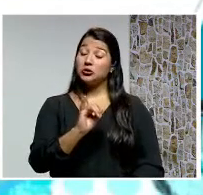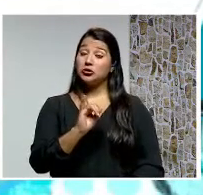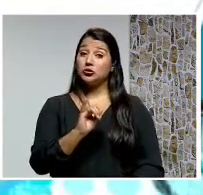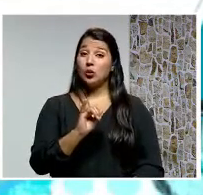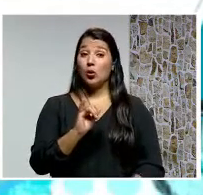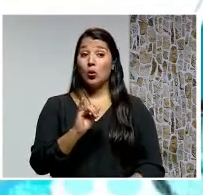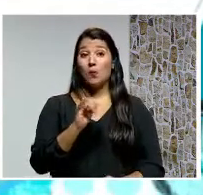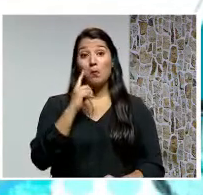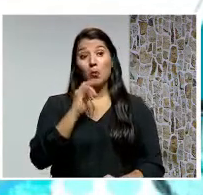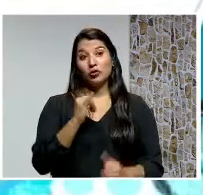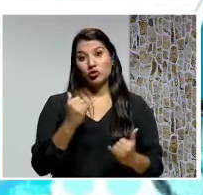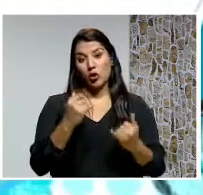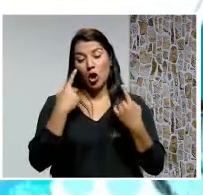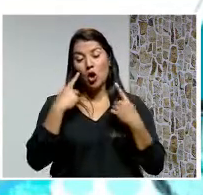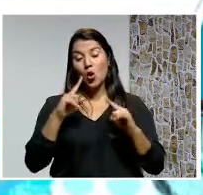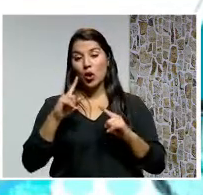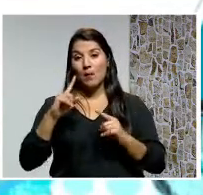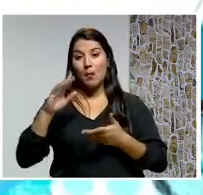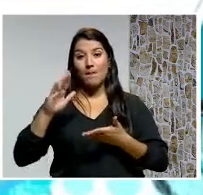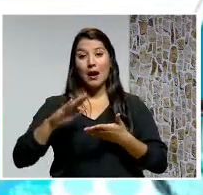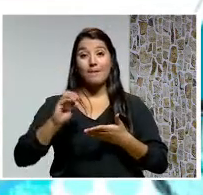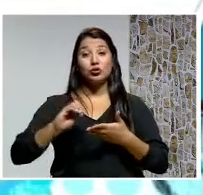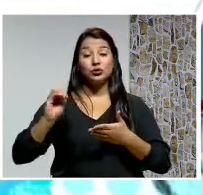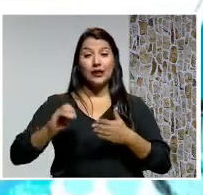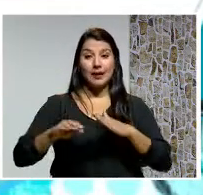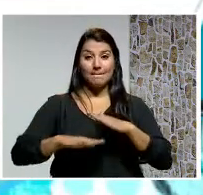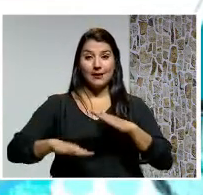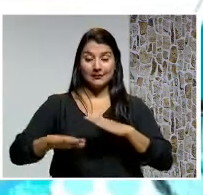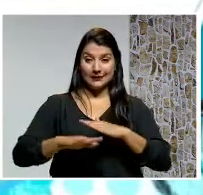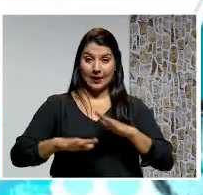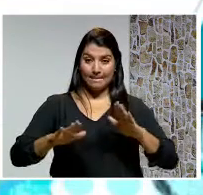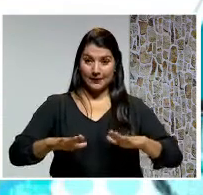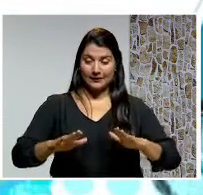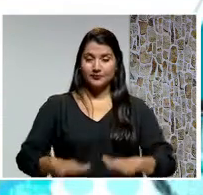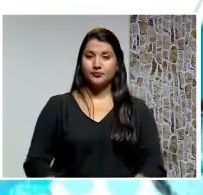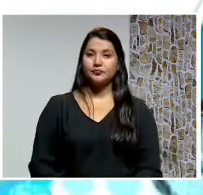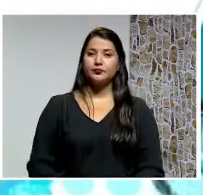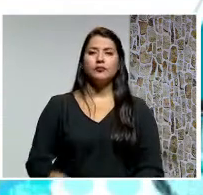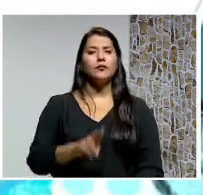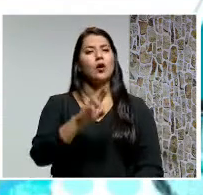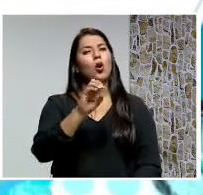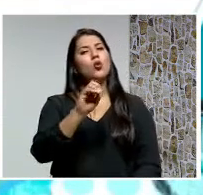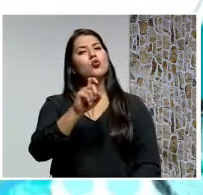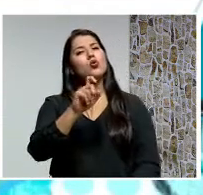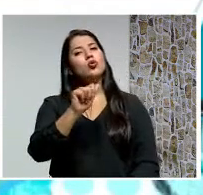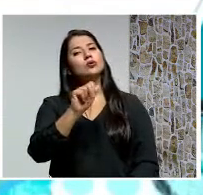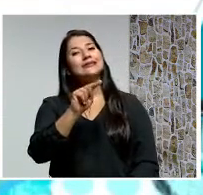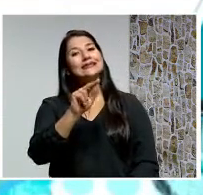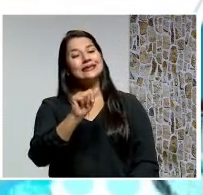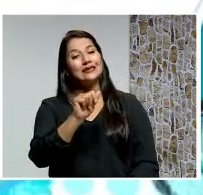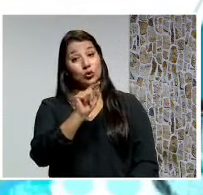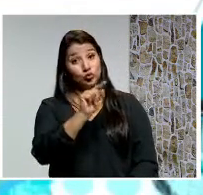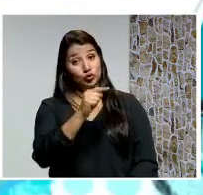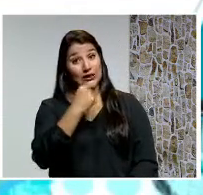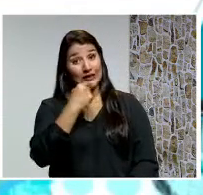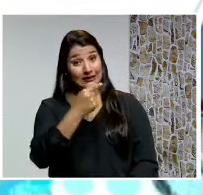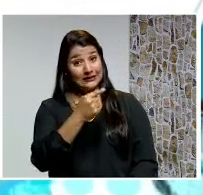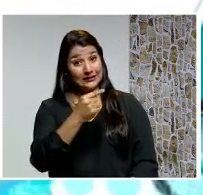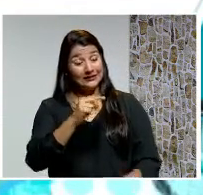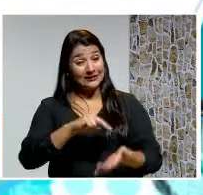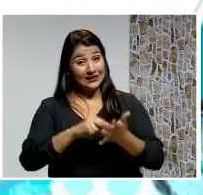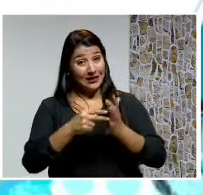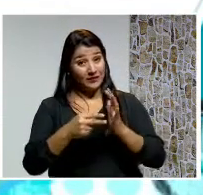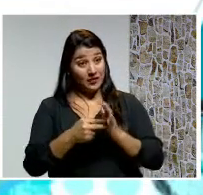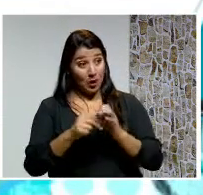resultado hoy esta reducción en la tasa básica pasiva. Doña Roxana, precisamente con lo que usted menciona, ¿podríamos ver mayor